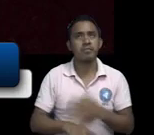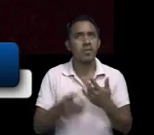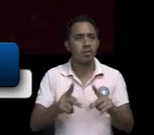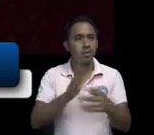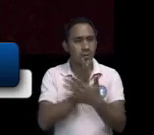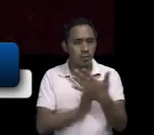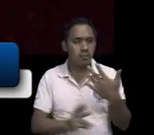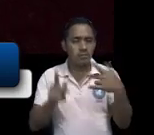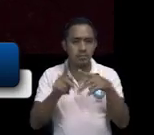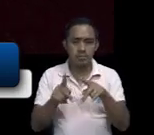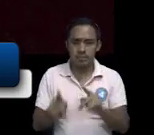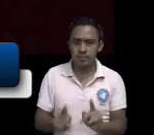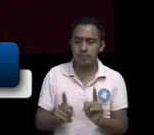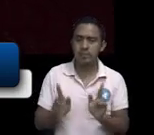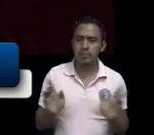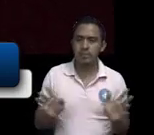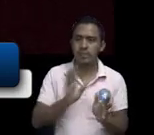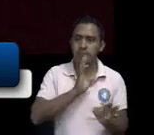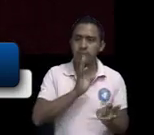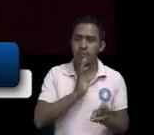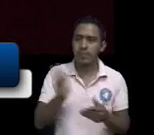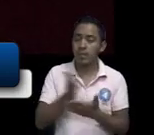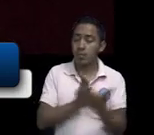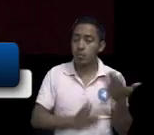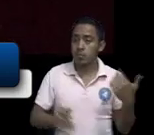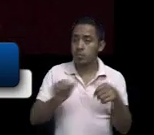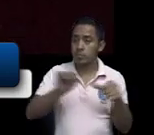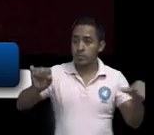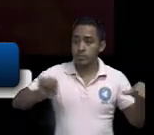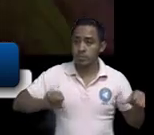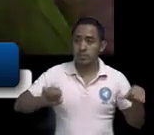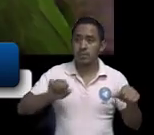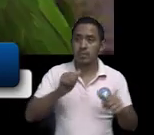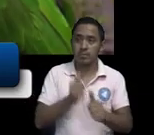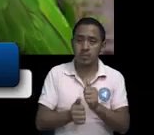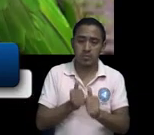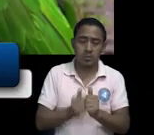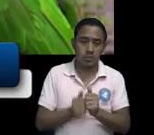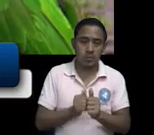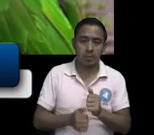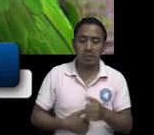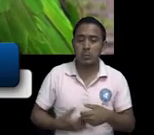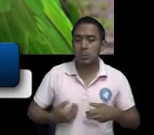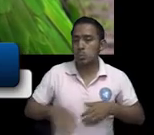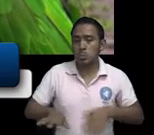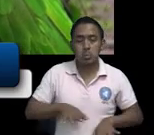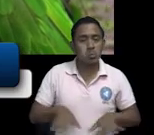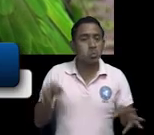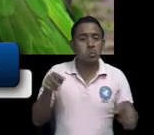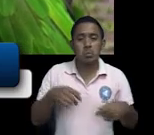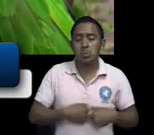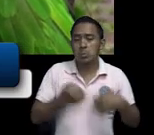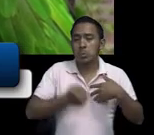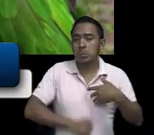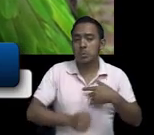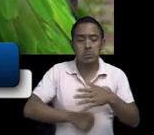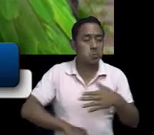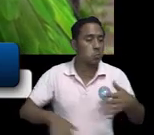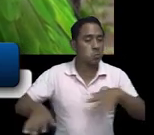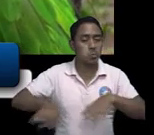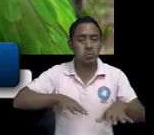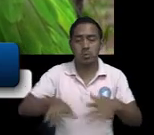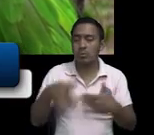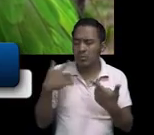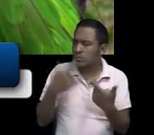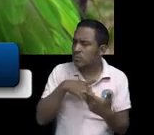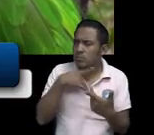personas también que hablan de que ciertos animales provocan esterilidad en los humanos. ¿Qué tan cierto es eso? Por